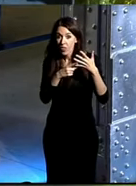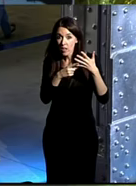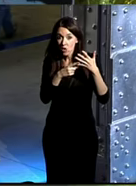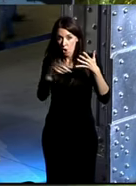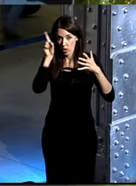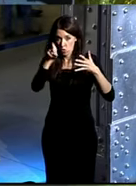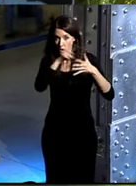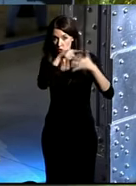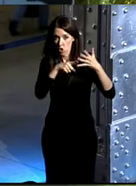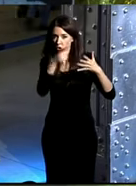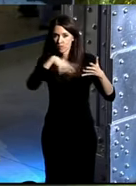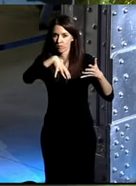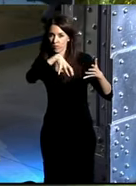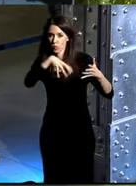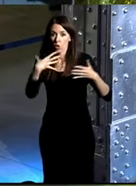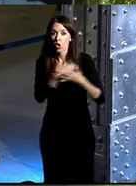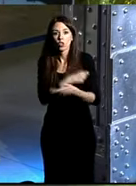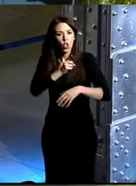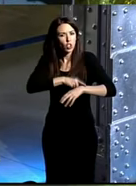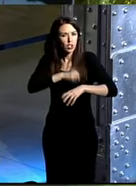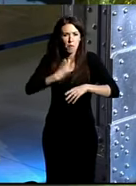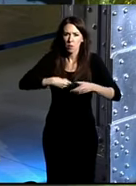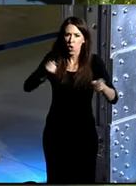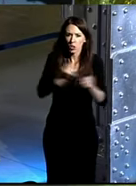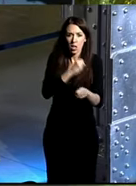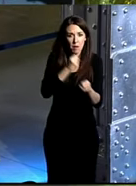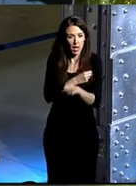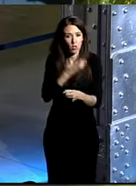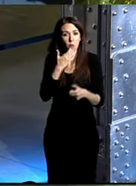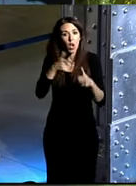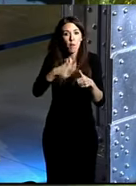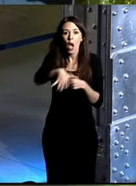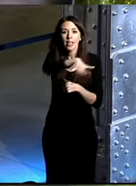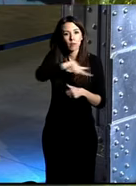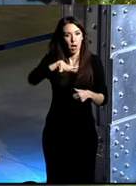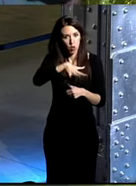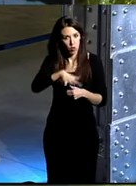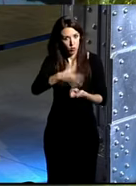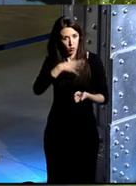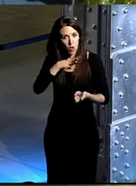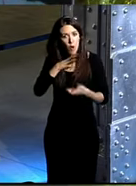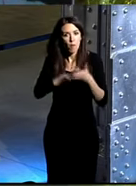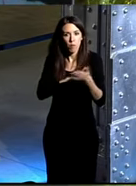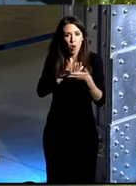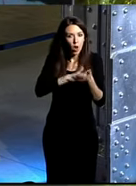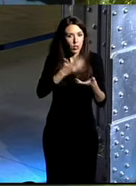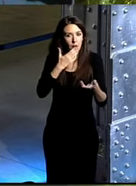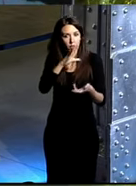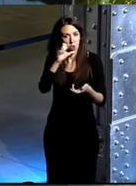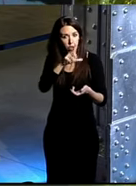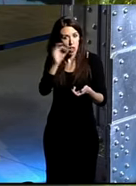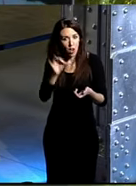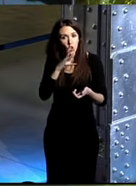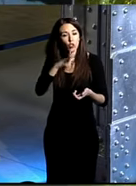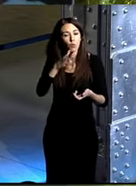la educación. Y todos lo estamos haciendo todo el tiempo cuando estamos trabajando. Estamos hackeando el espacio. Por eso estábamos hablando de la Vasconcelos. Por eso